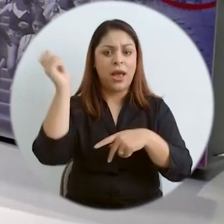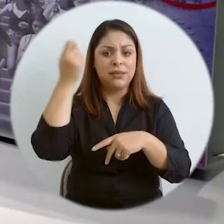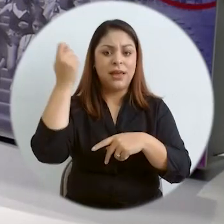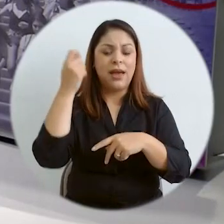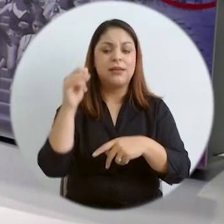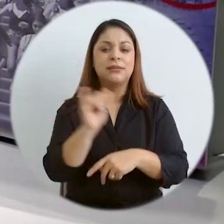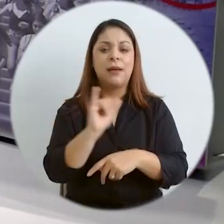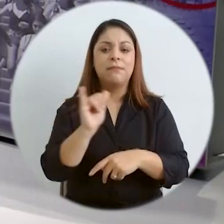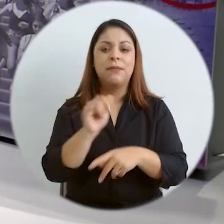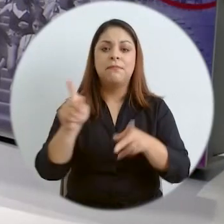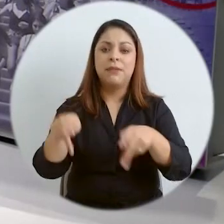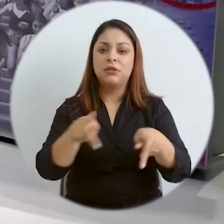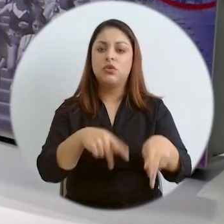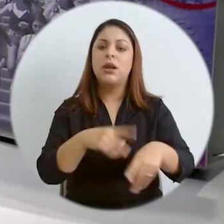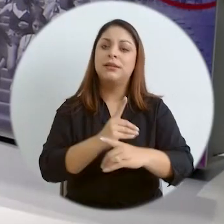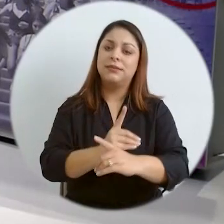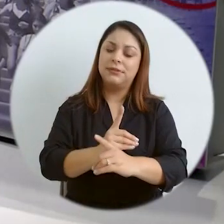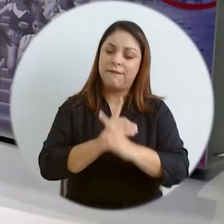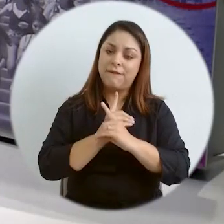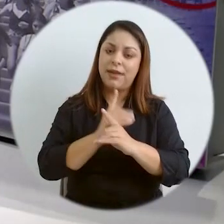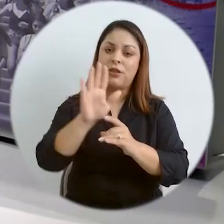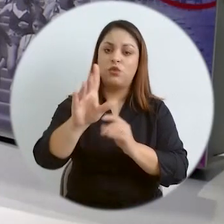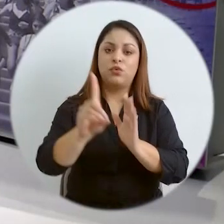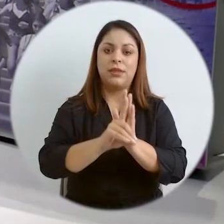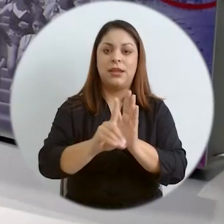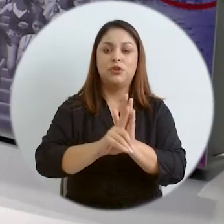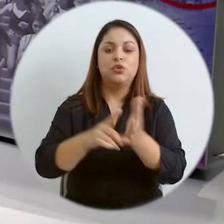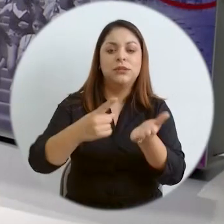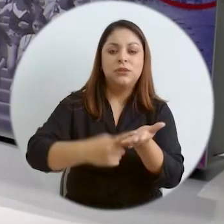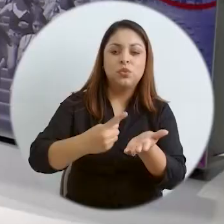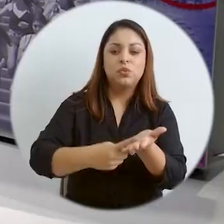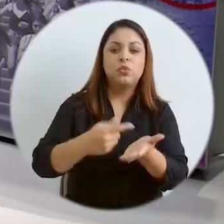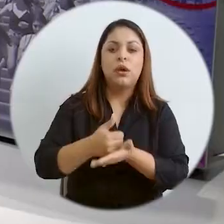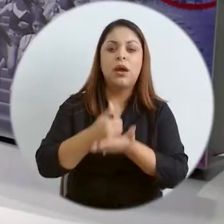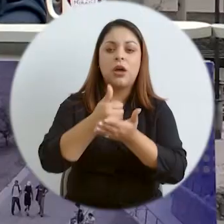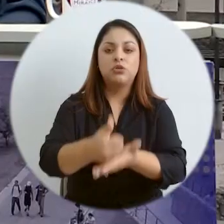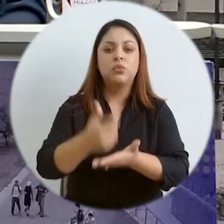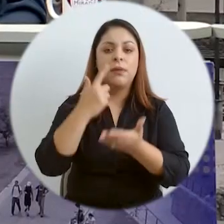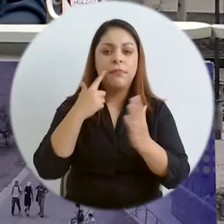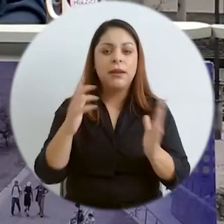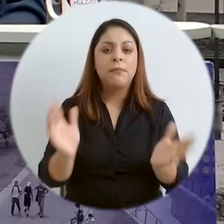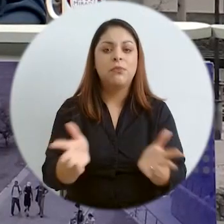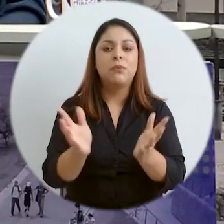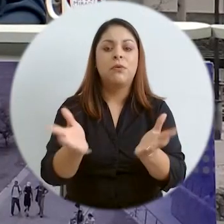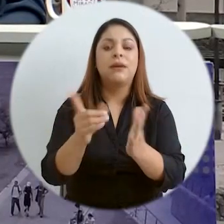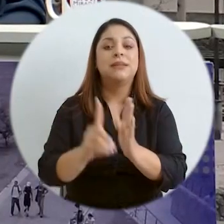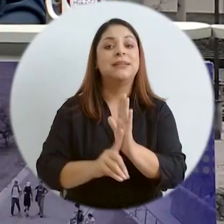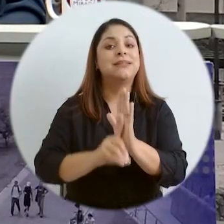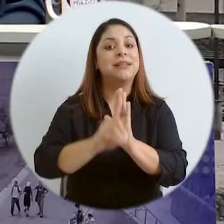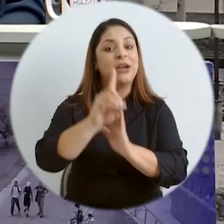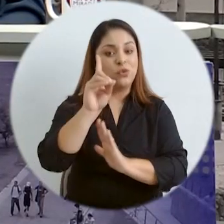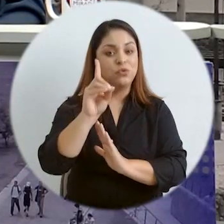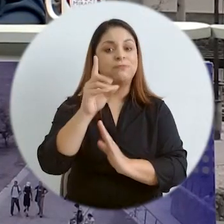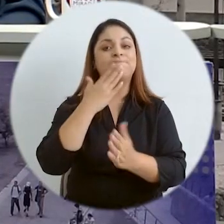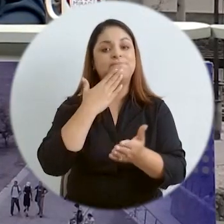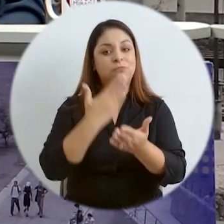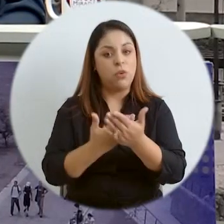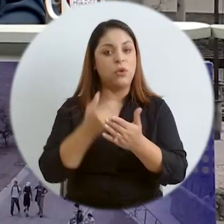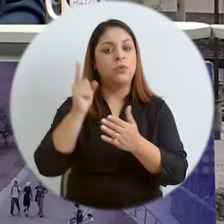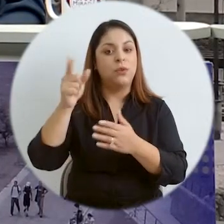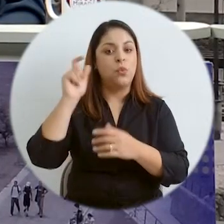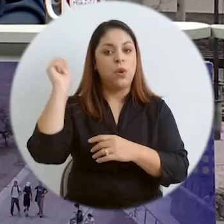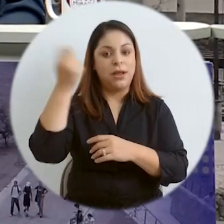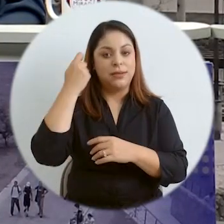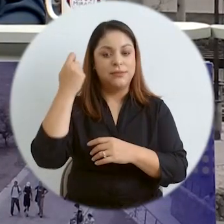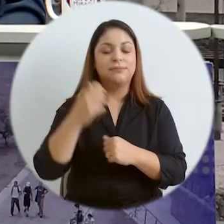organice y defienda sus derechos, y pues que esta discusión sirva para promover pues un desarrollo en la zona